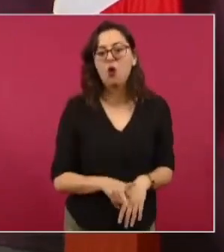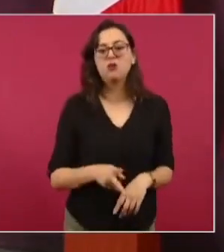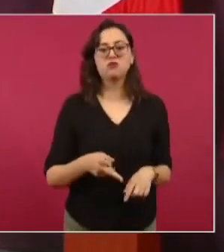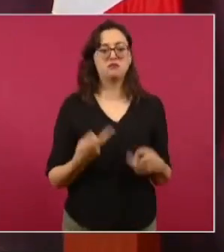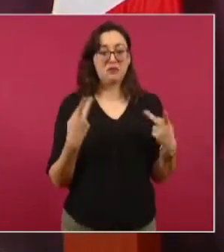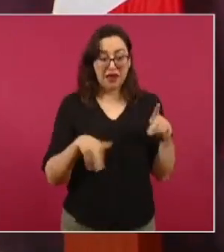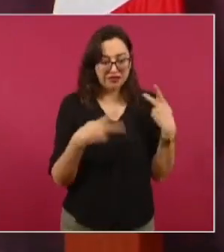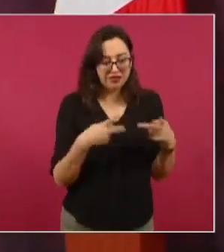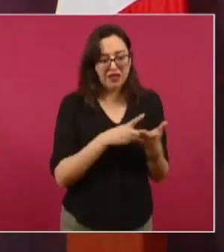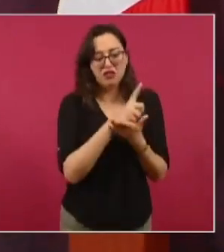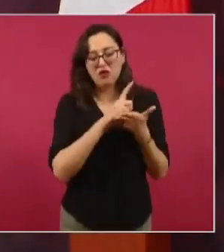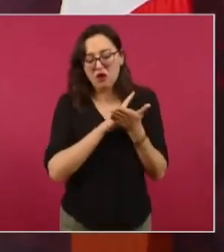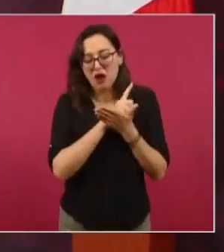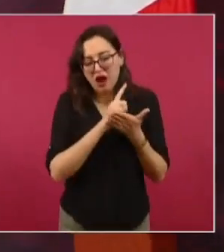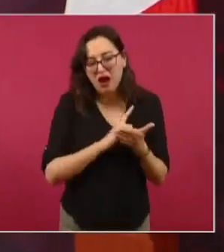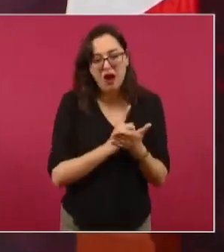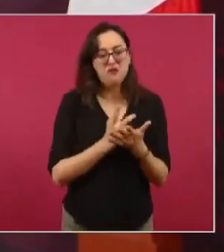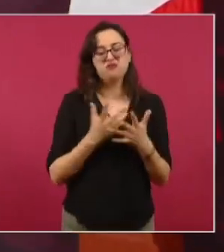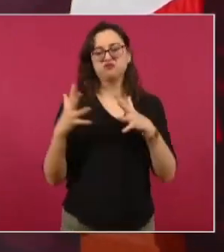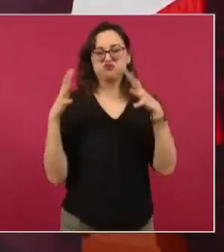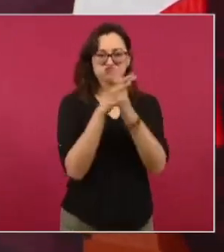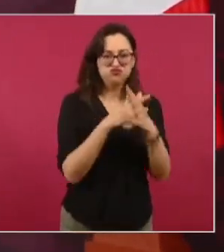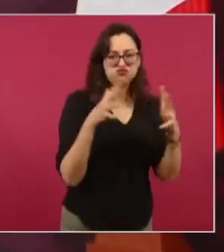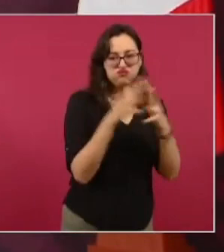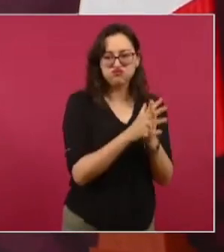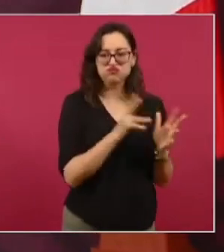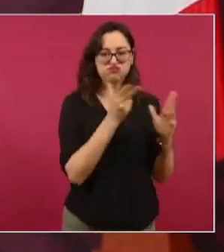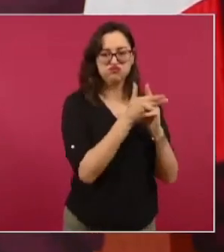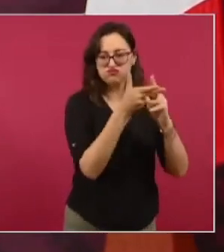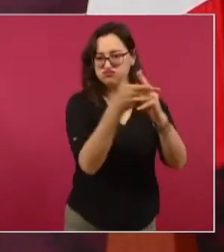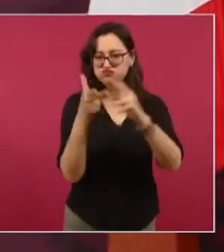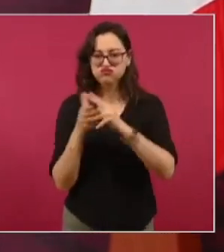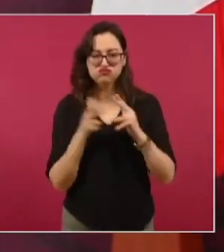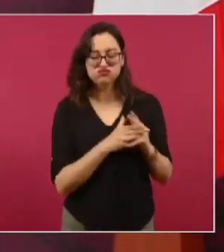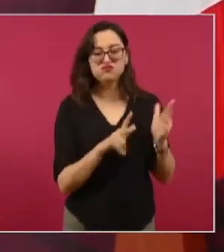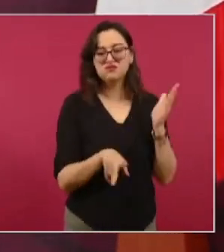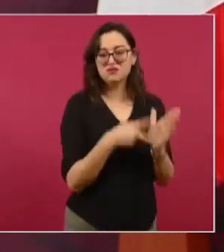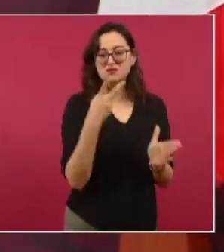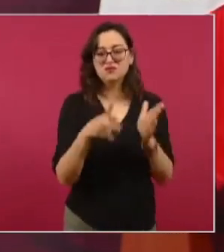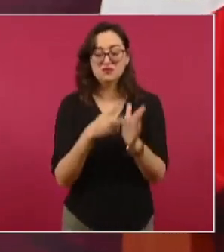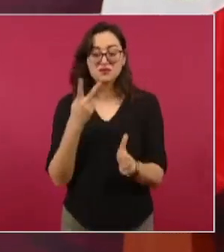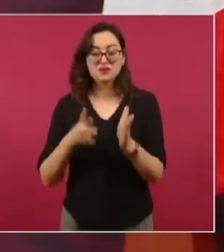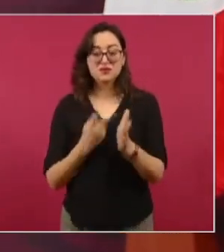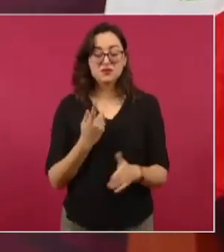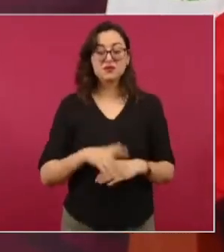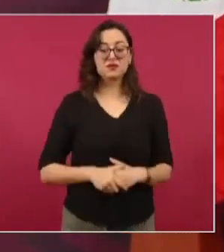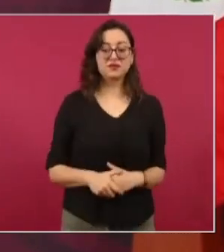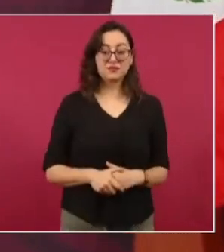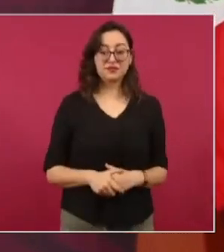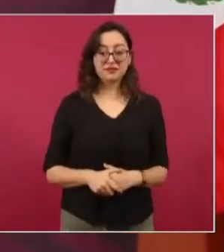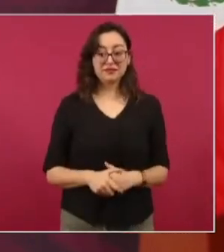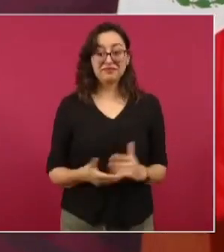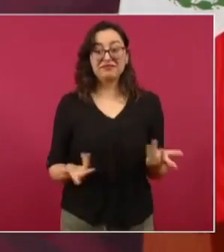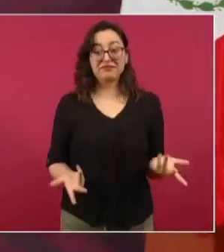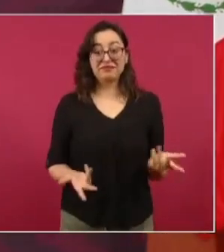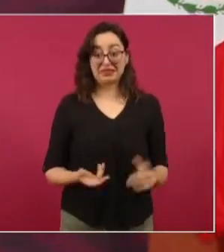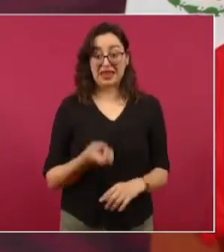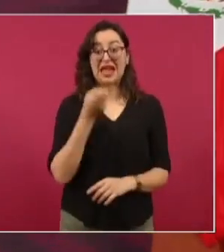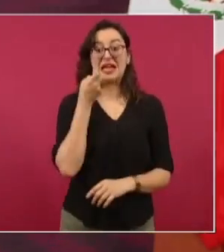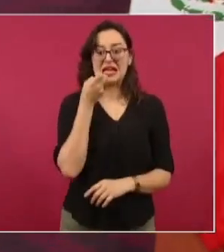de la droga entonces qué es lo que más nos importa